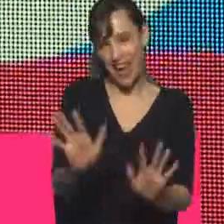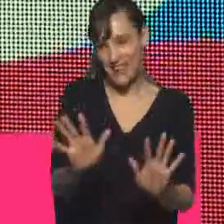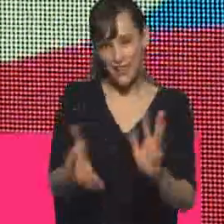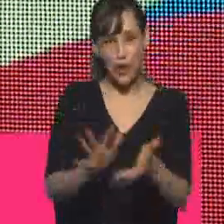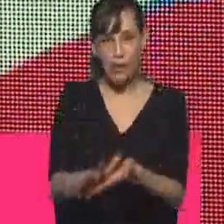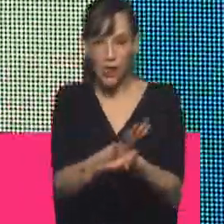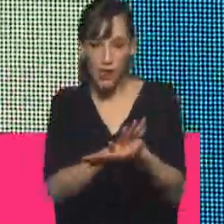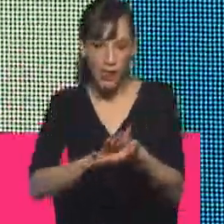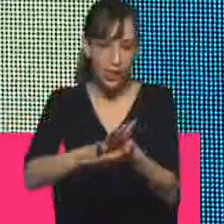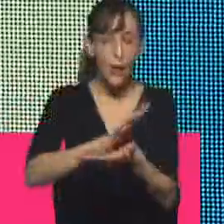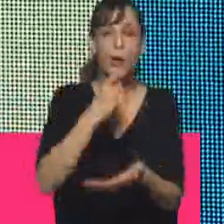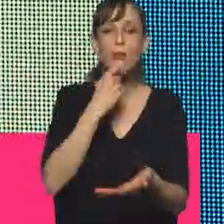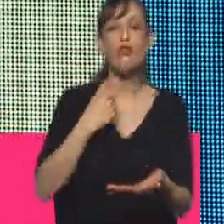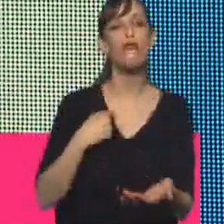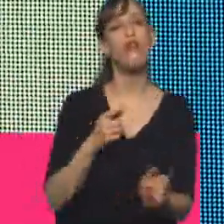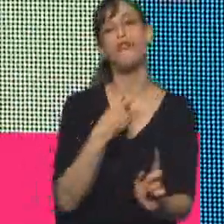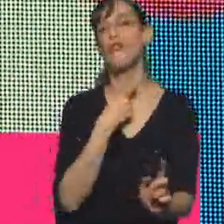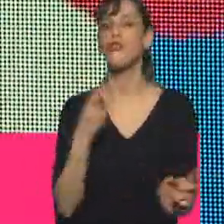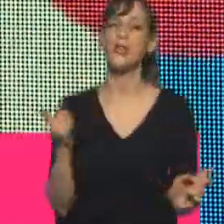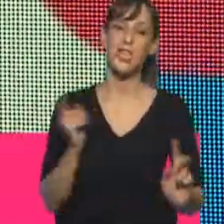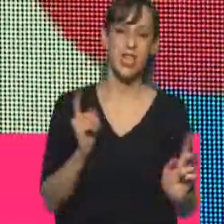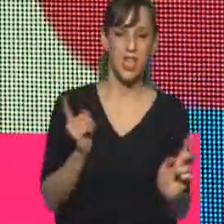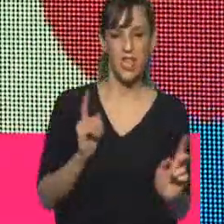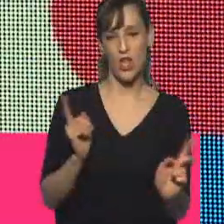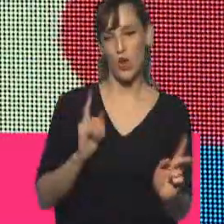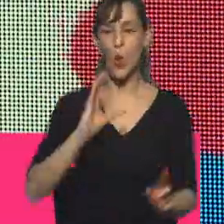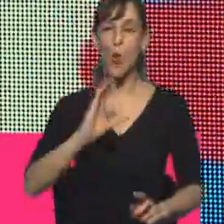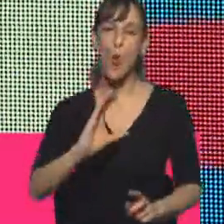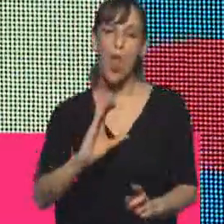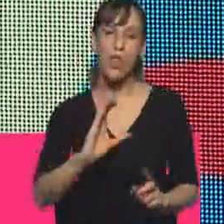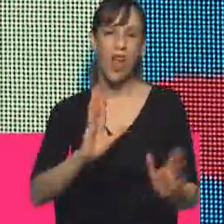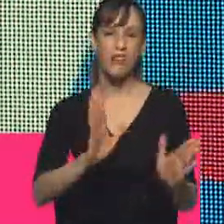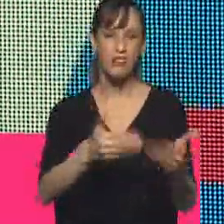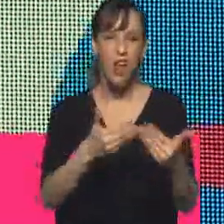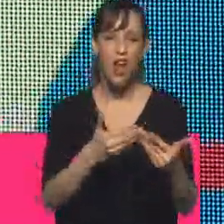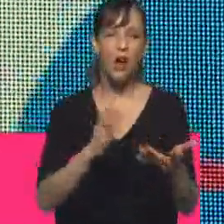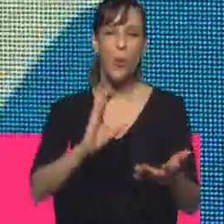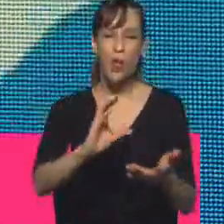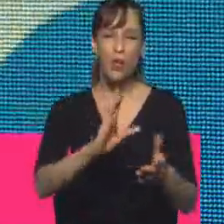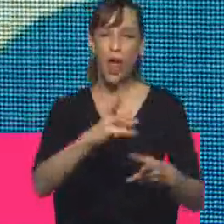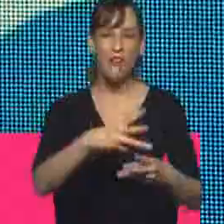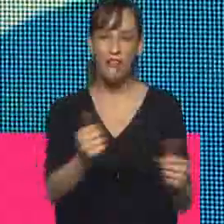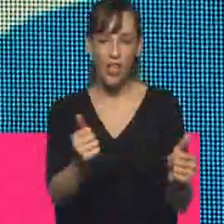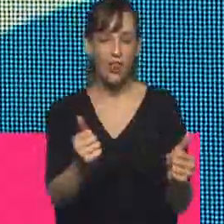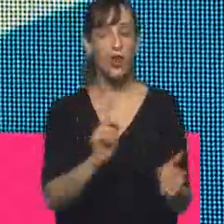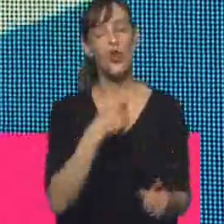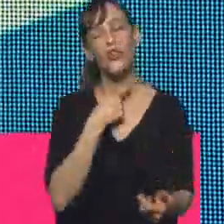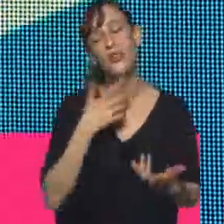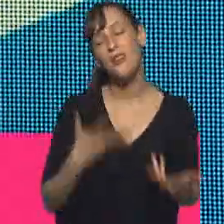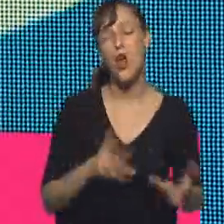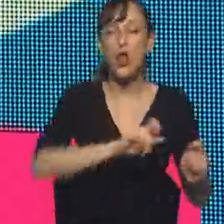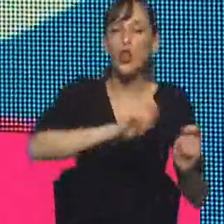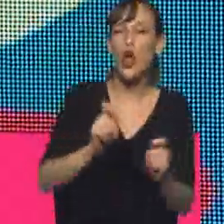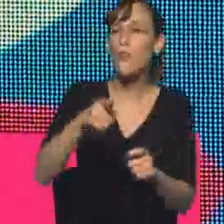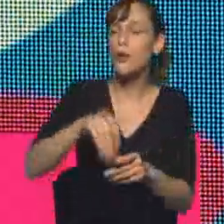de, yo no quiero dejar de cerrar mi cuenta acá, ¿no? Porque, a ver, y pasarme al otro. Vos me